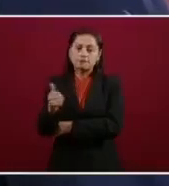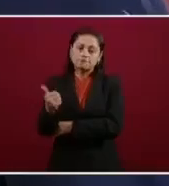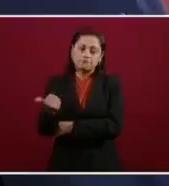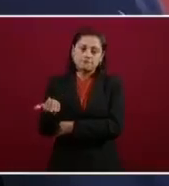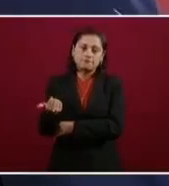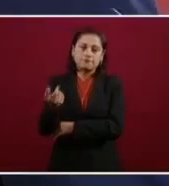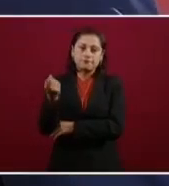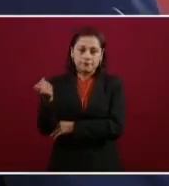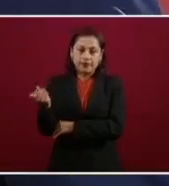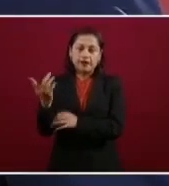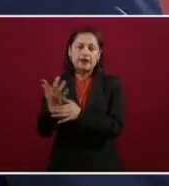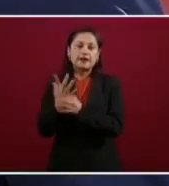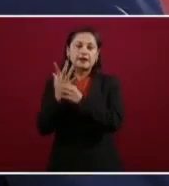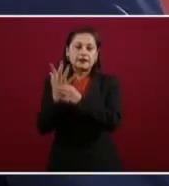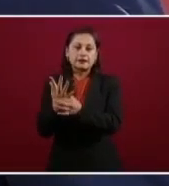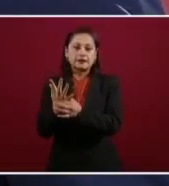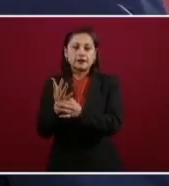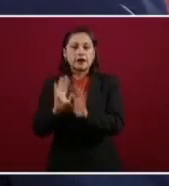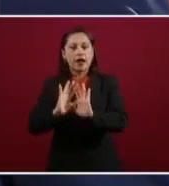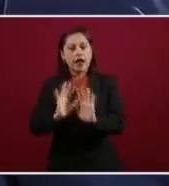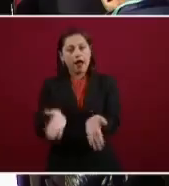hay que dar eso